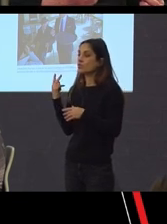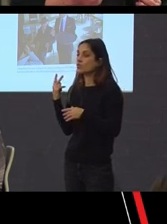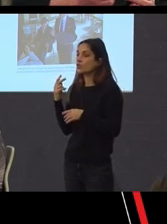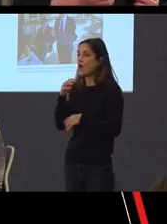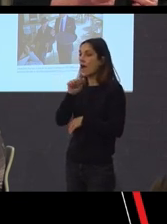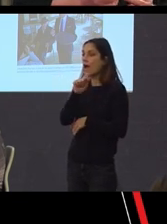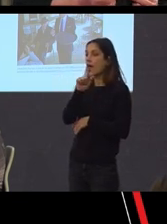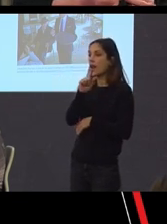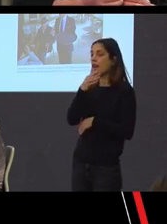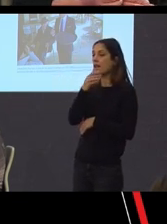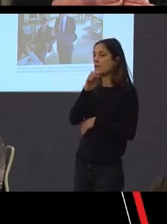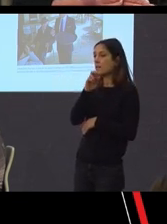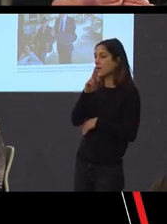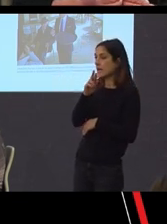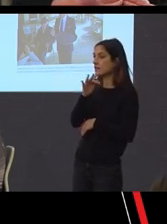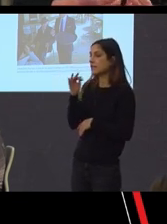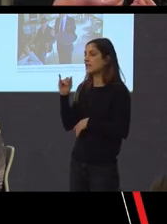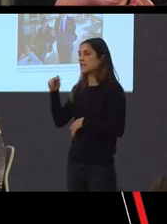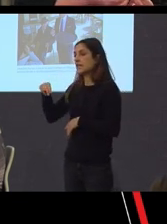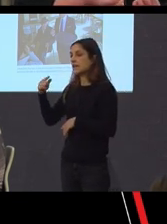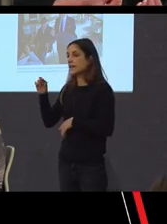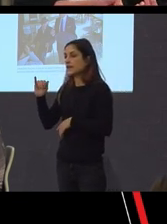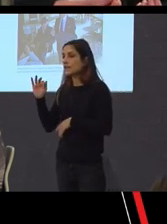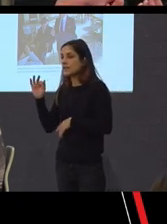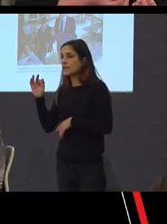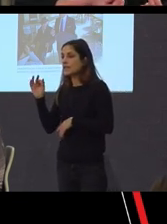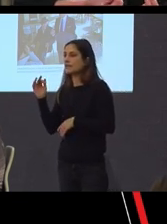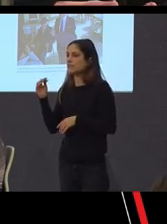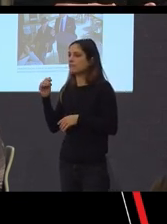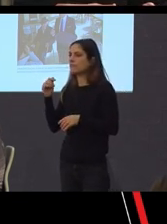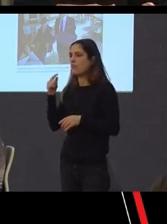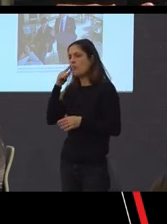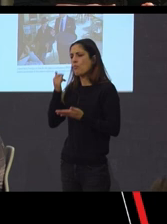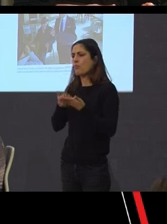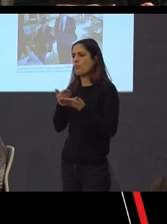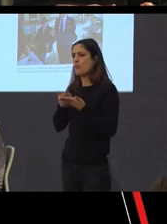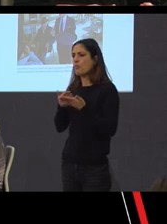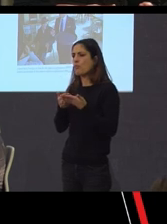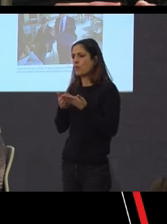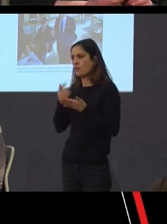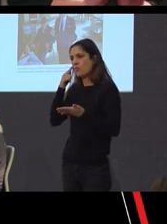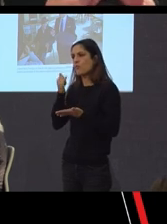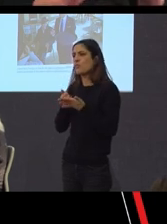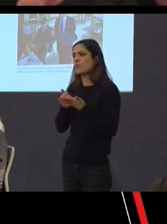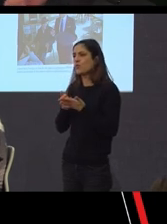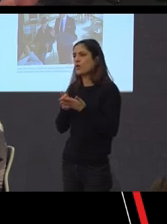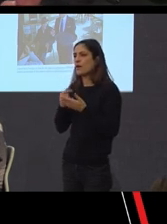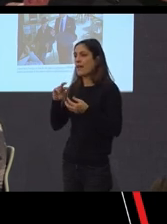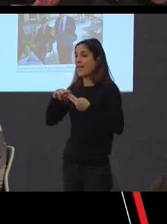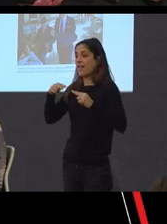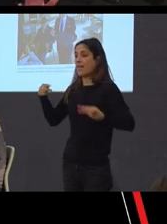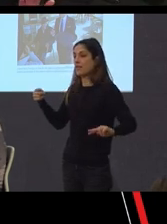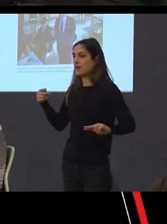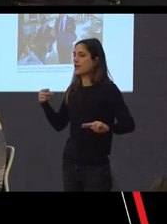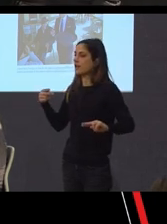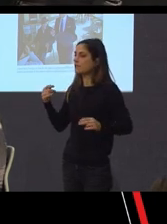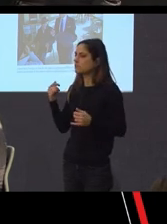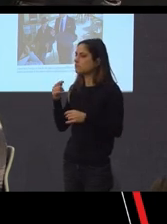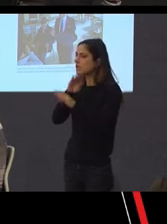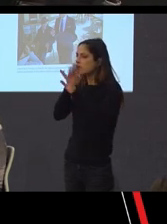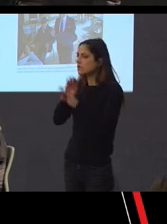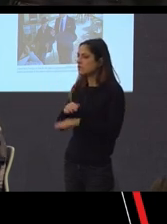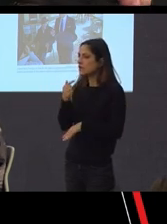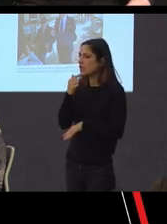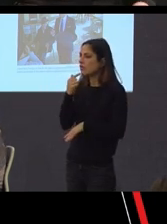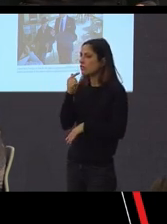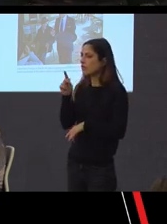Ingrid, fixeron as probas de ADN e saleu como que son irmáns, non? Sin coñecerse en nada e